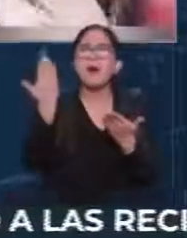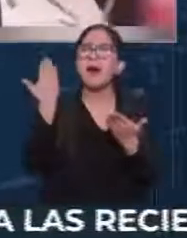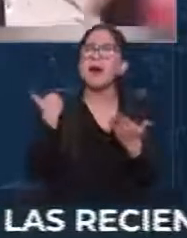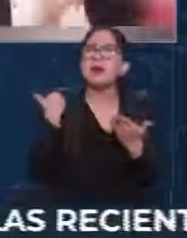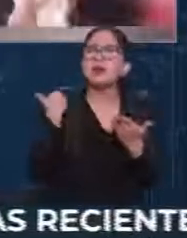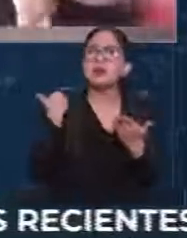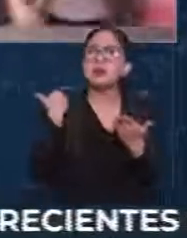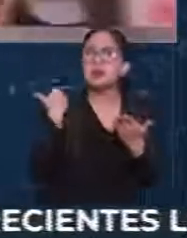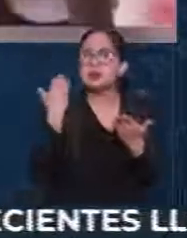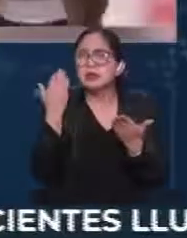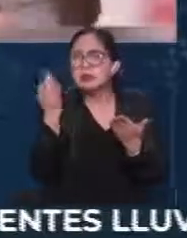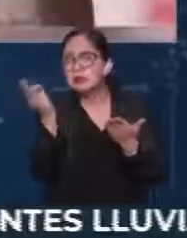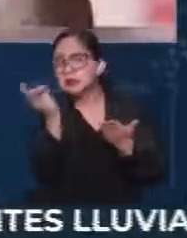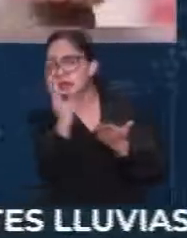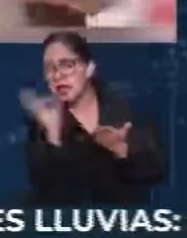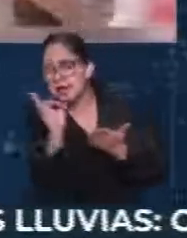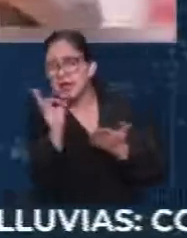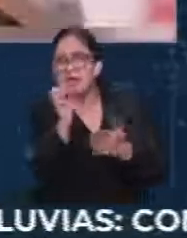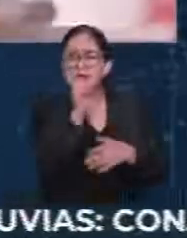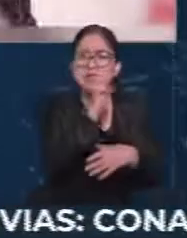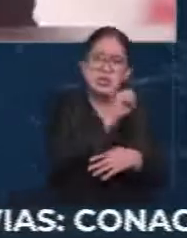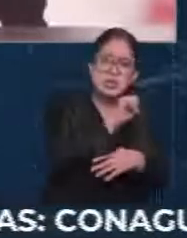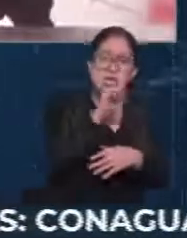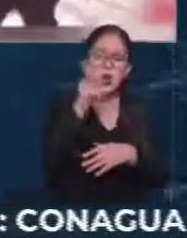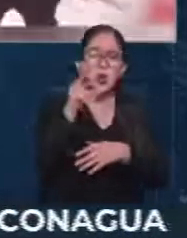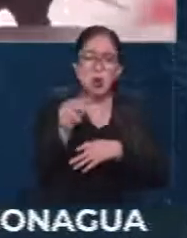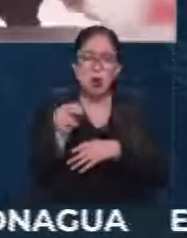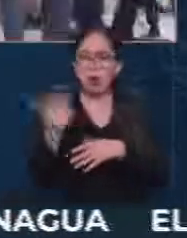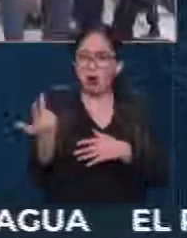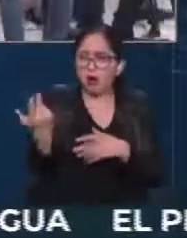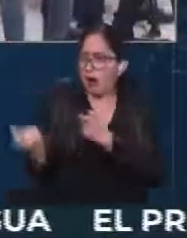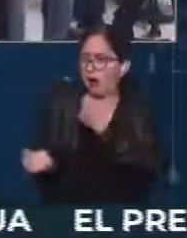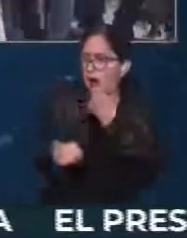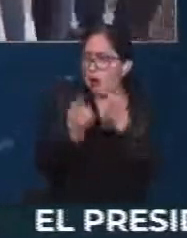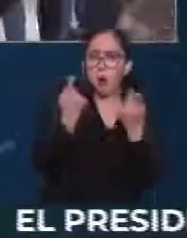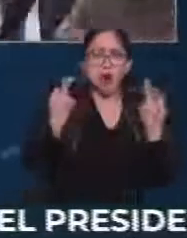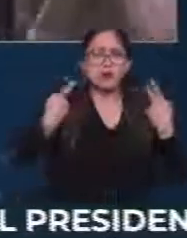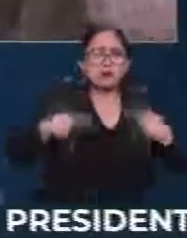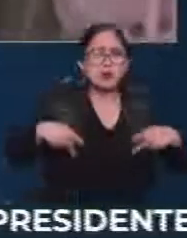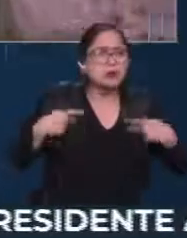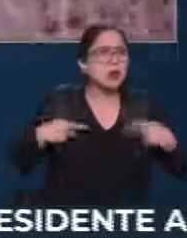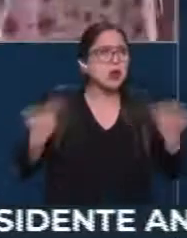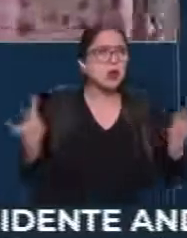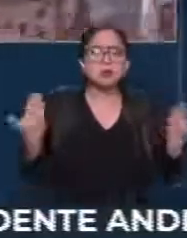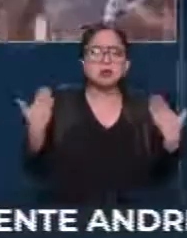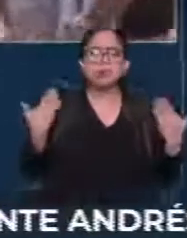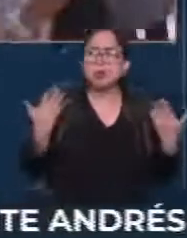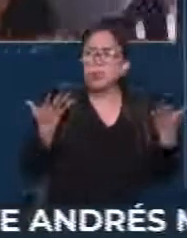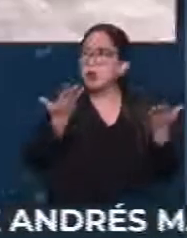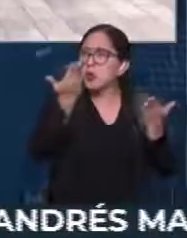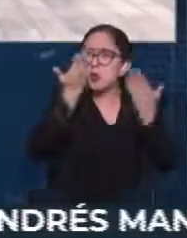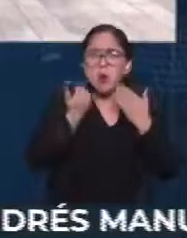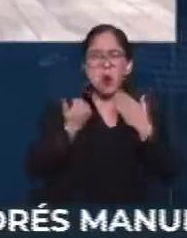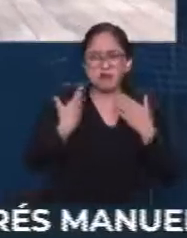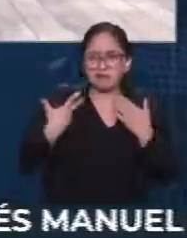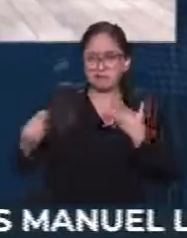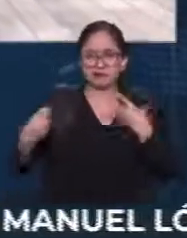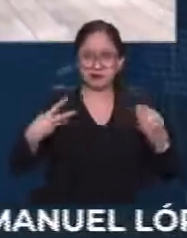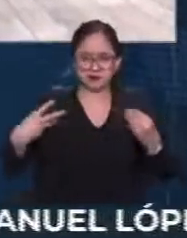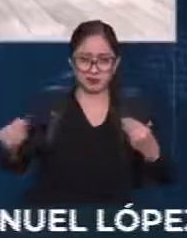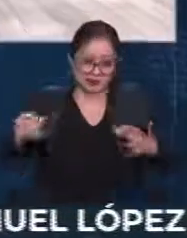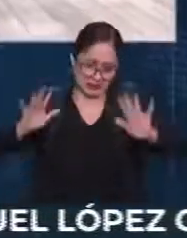previsto que tenía que seguirse bajo el supuesto de que no había pandemia, nadie la esperaba. En este ciclo que